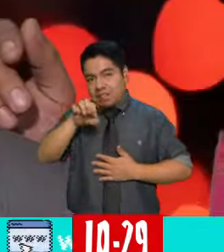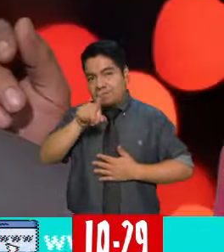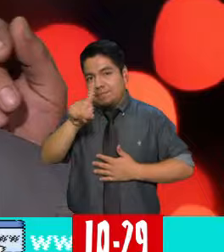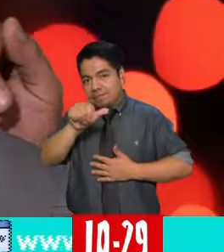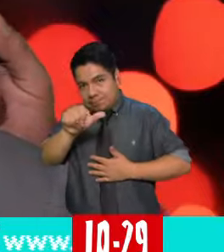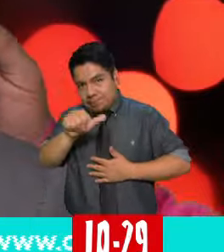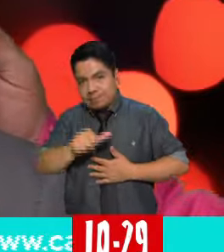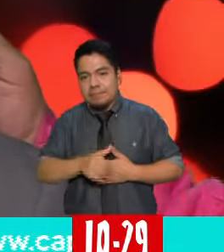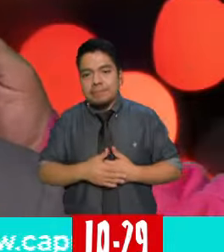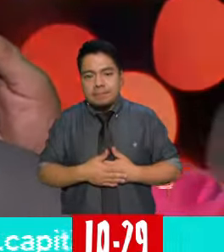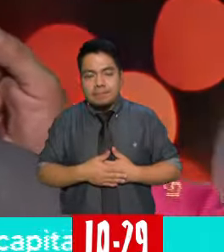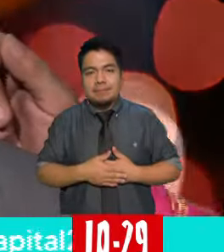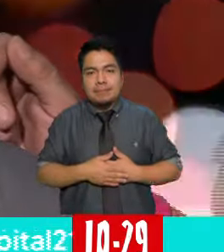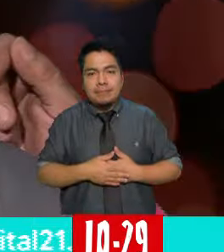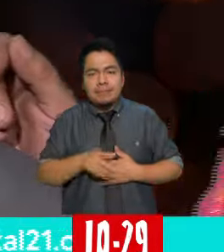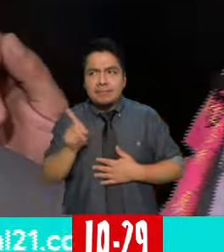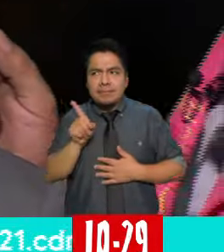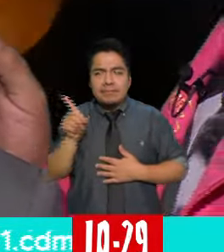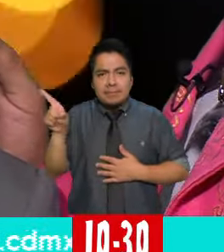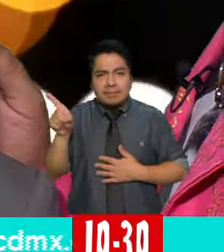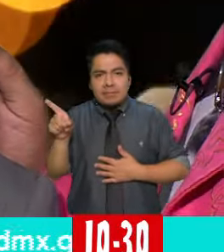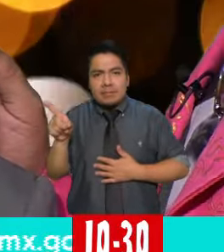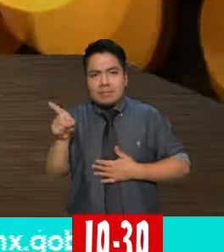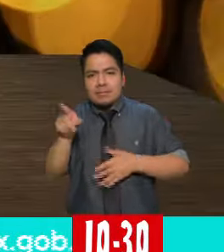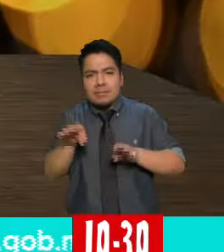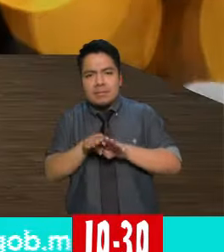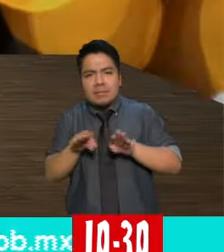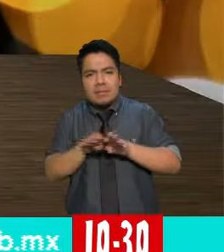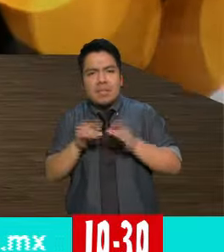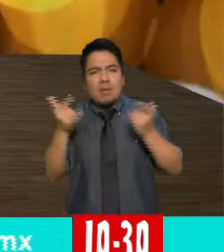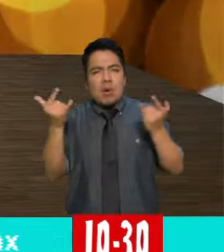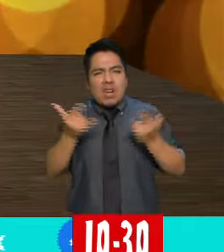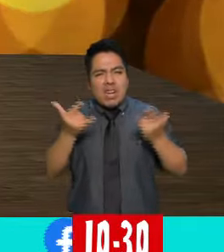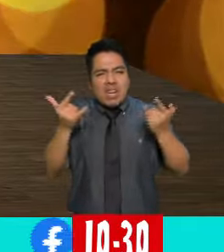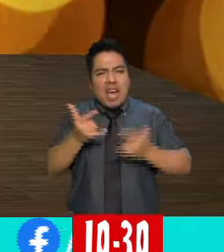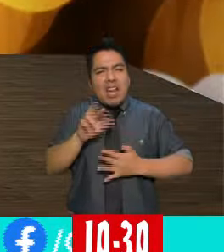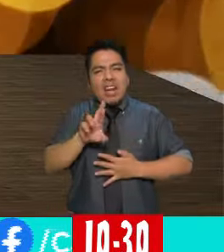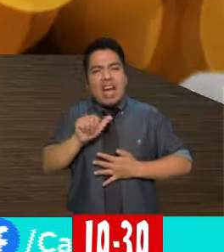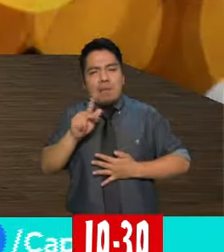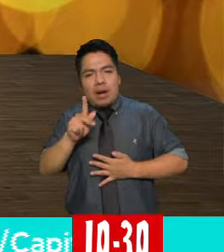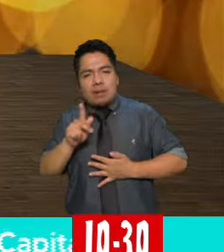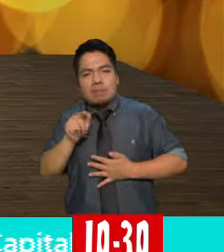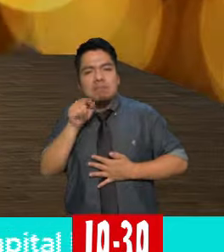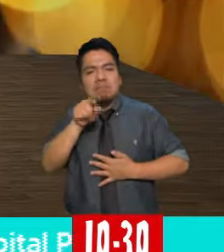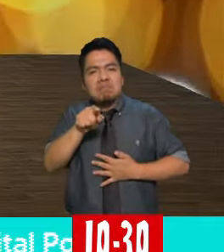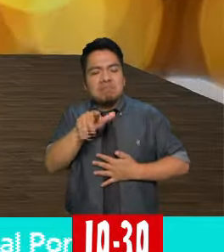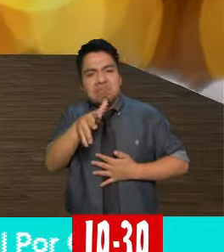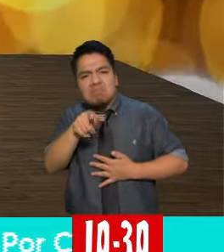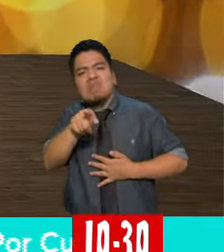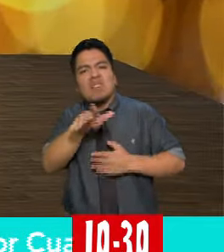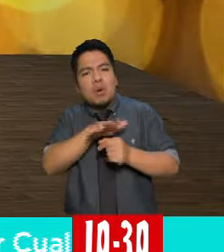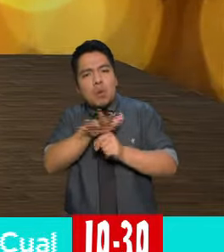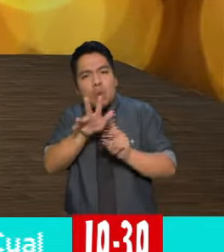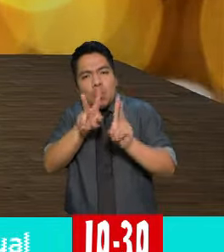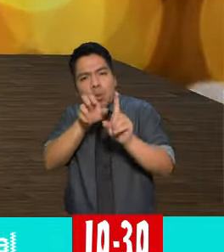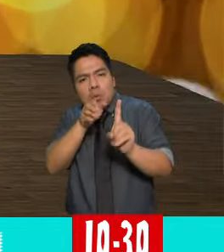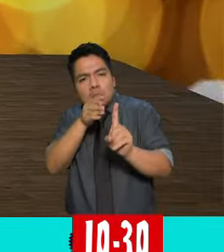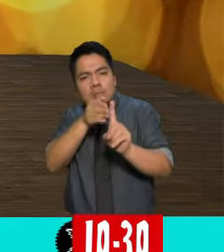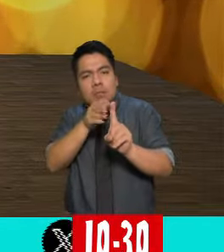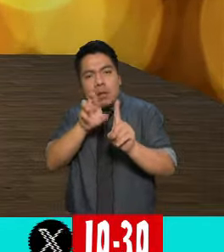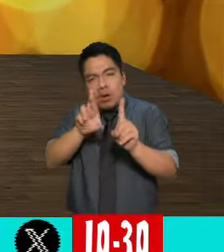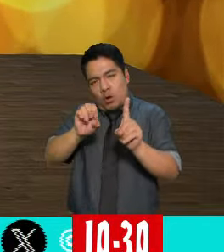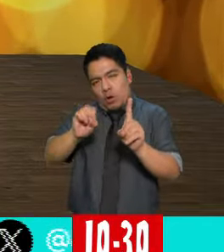Okay. Es de Minnesota. Oiga, y allá ahorita la onda es más raperona y todo. ¿Usted urbanoide? ¿En qué anda? No, yo ando más como en el rock,